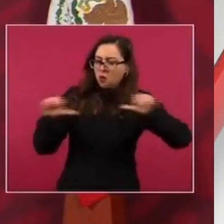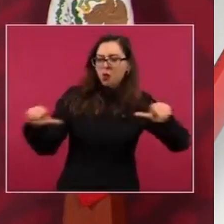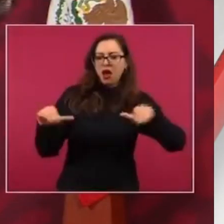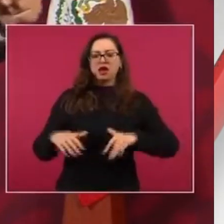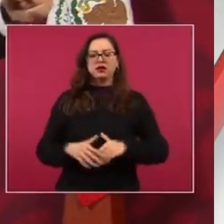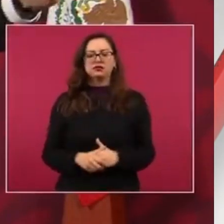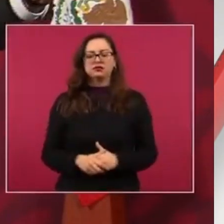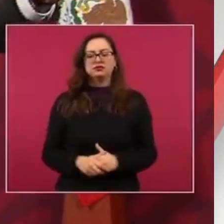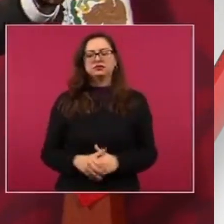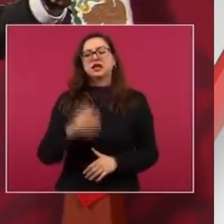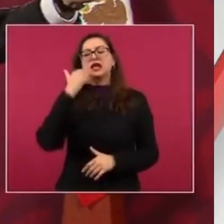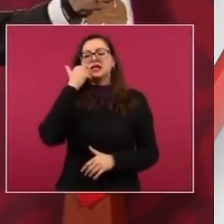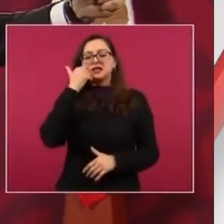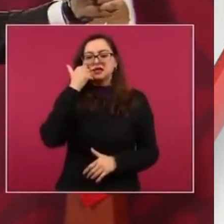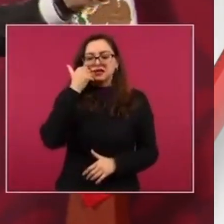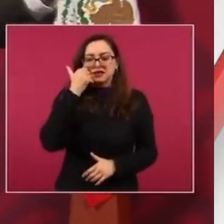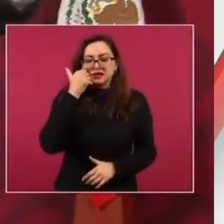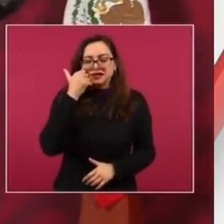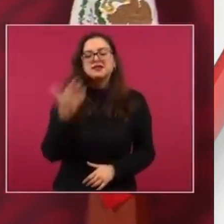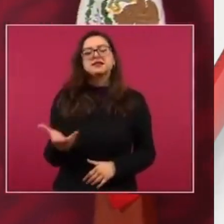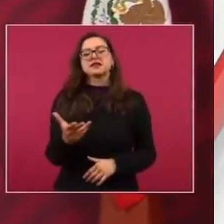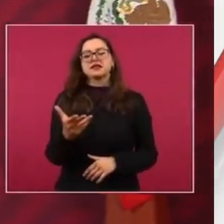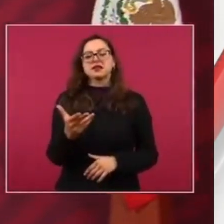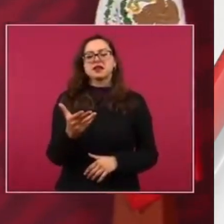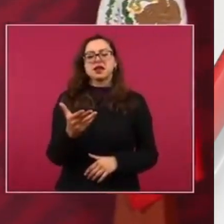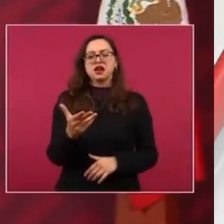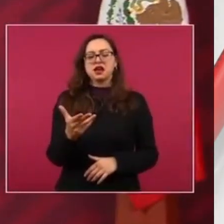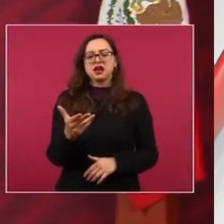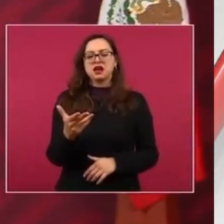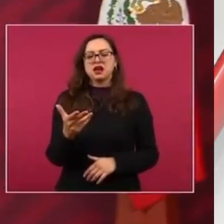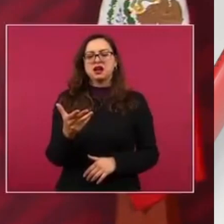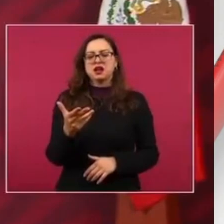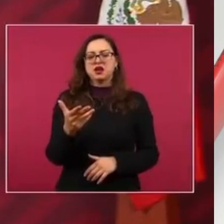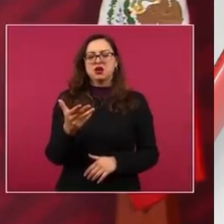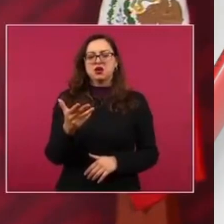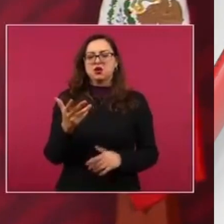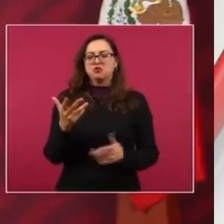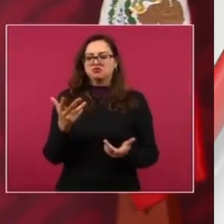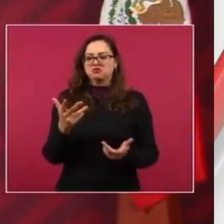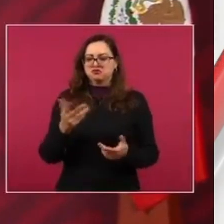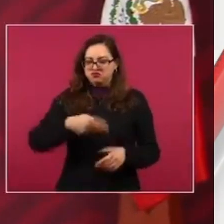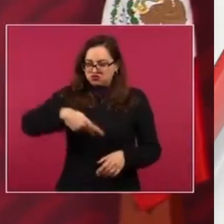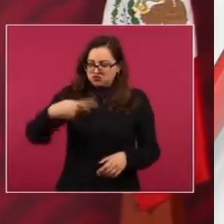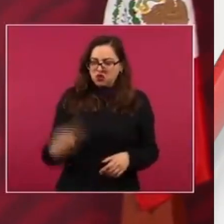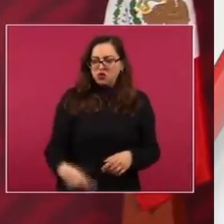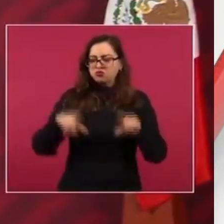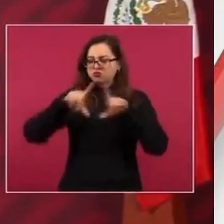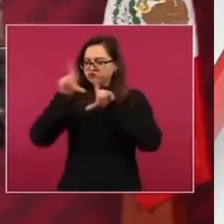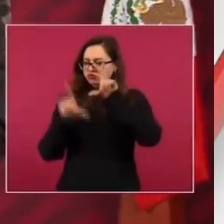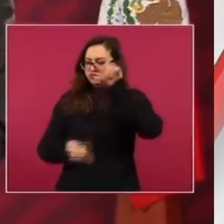vengo acarreado porque estoy en contra de las privatizaciones